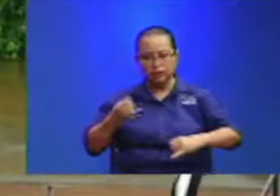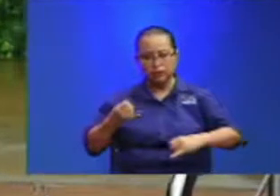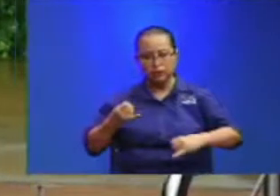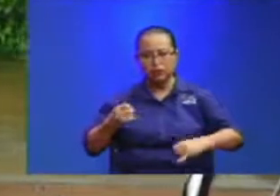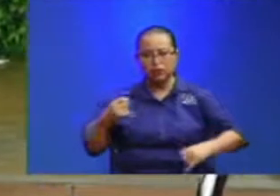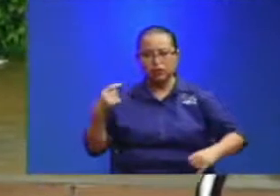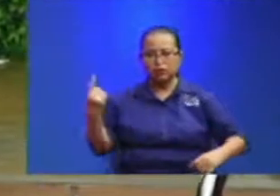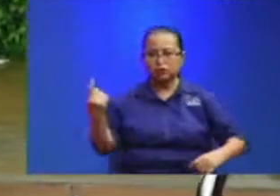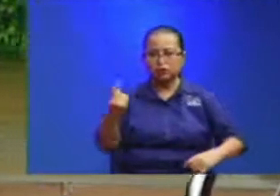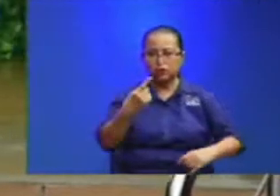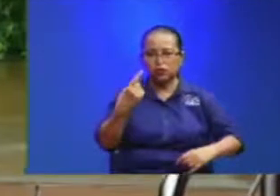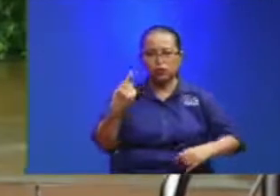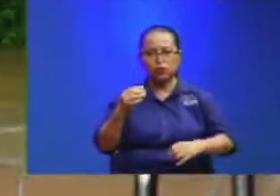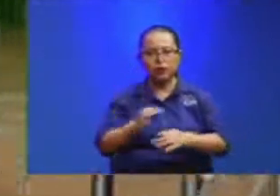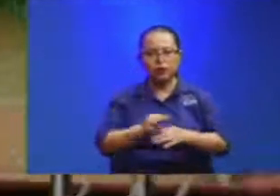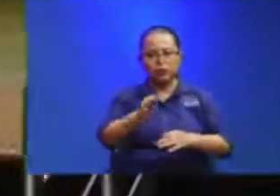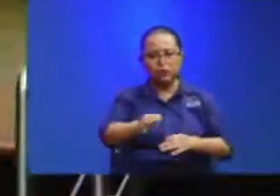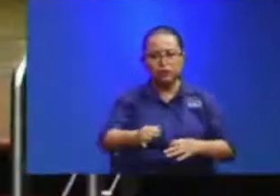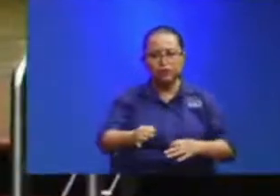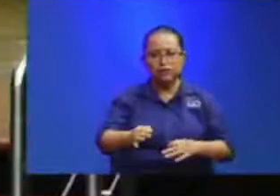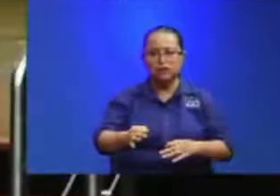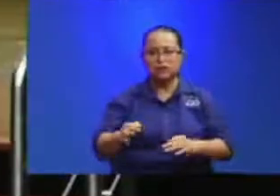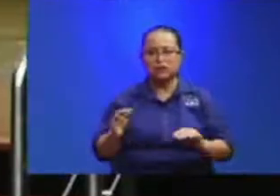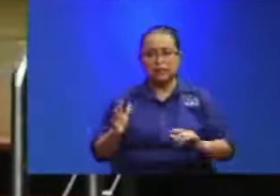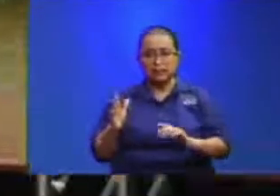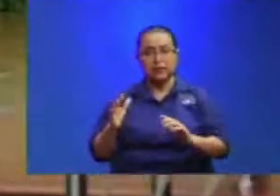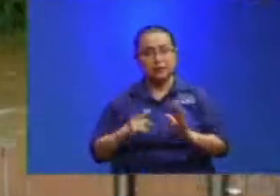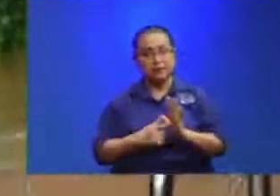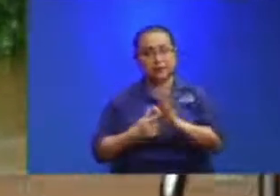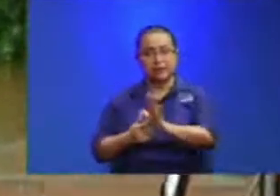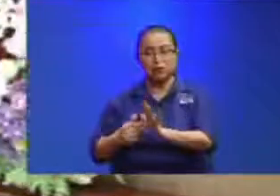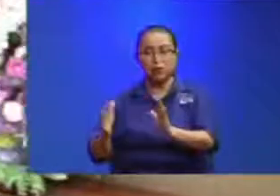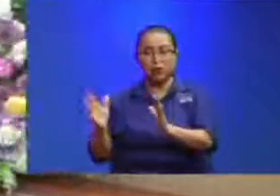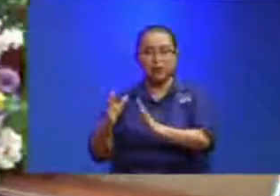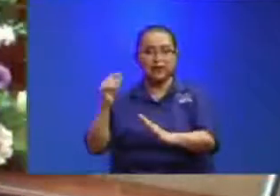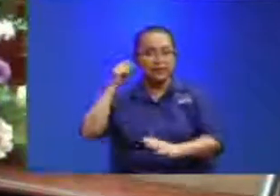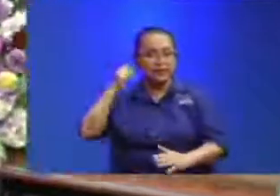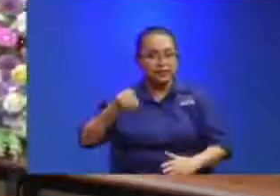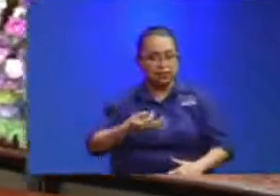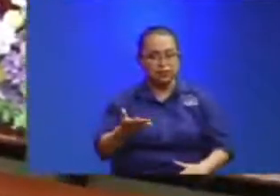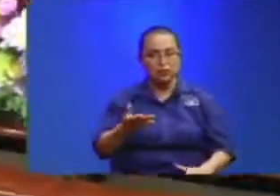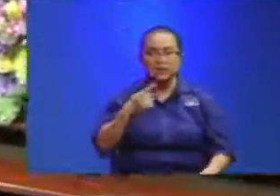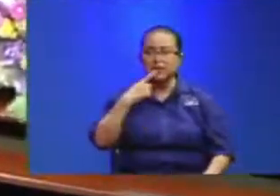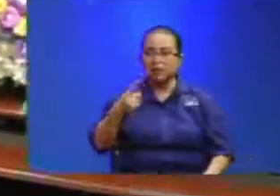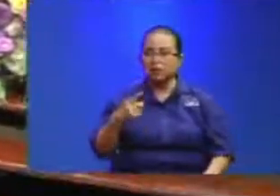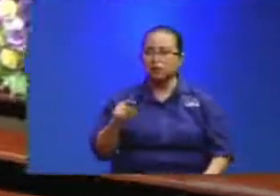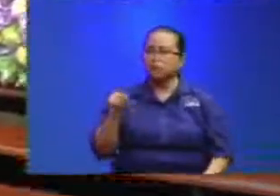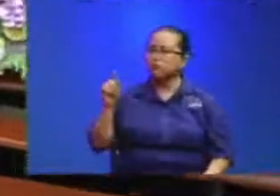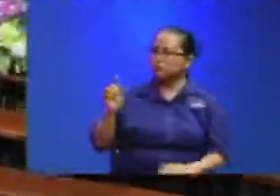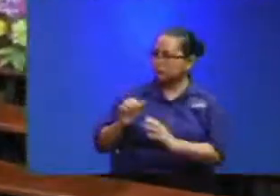gedeón y le dijo el pueblo queremos que tú nos gobierne